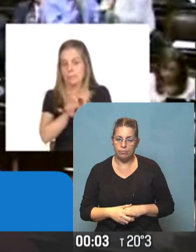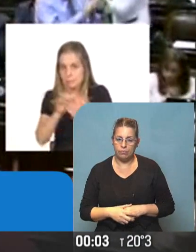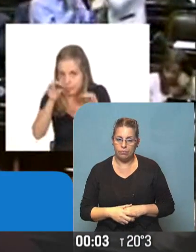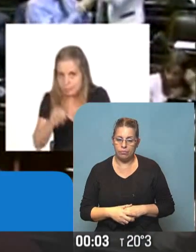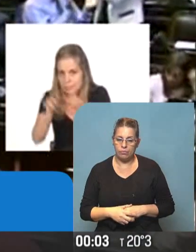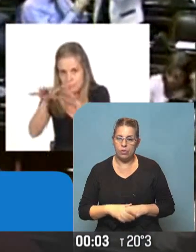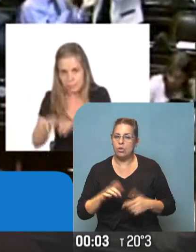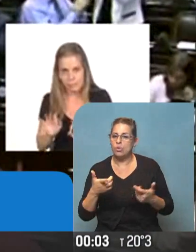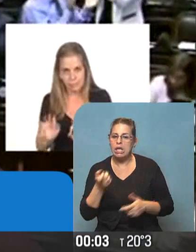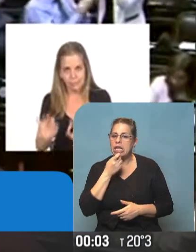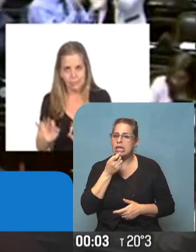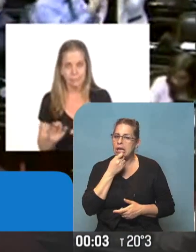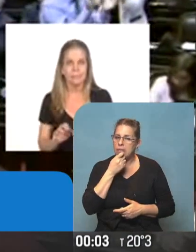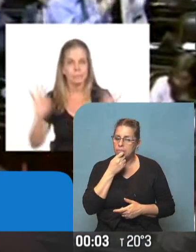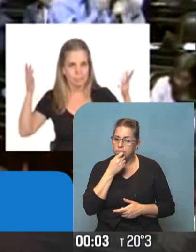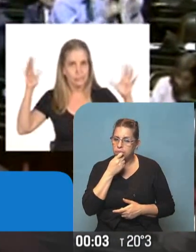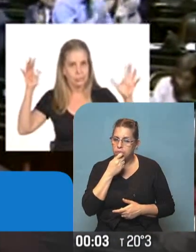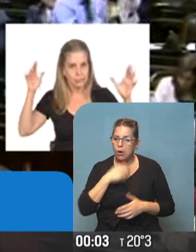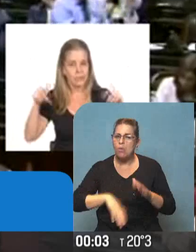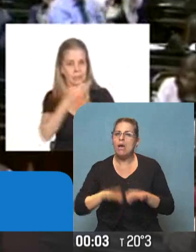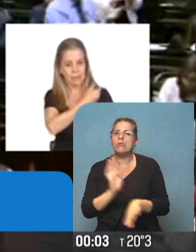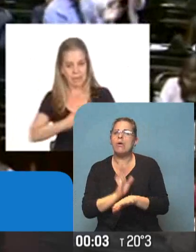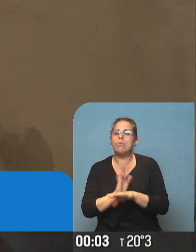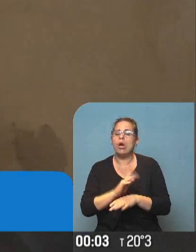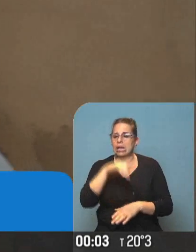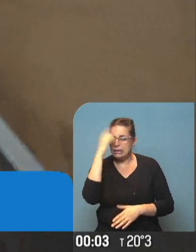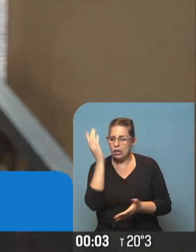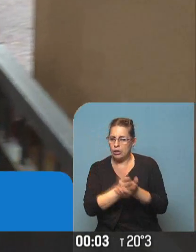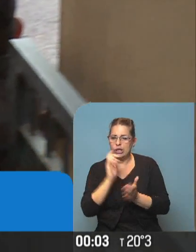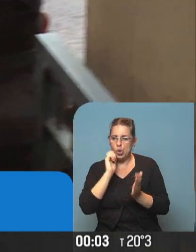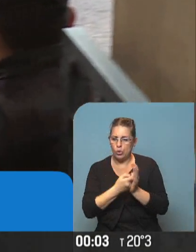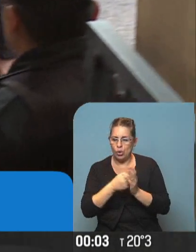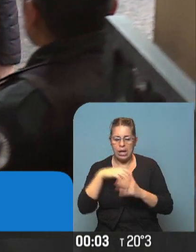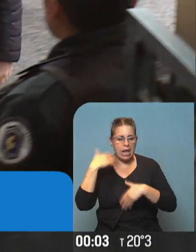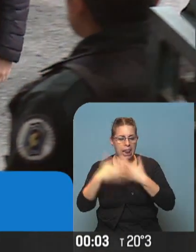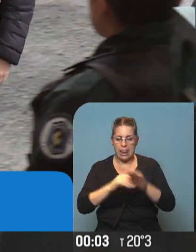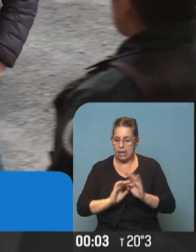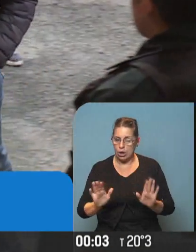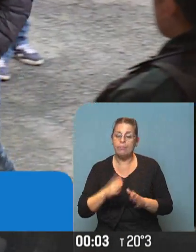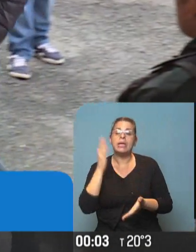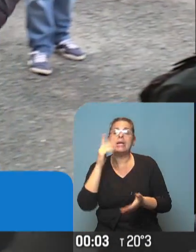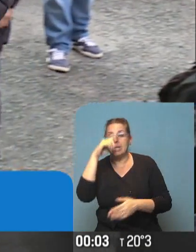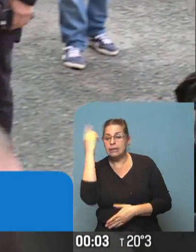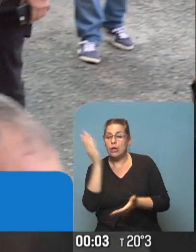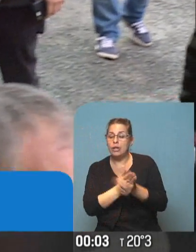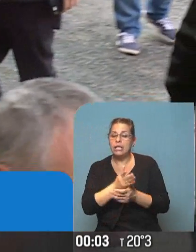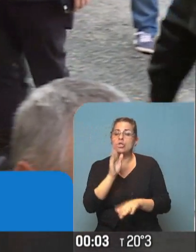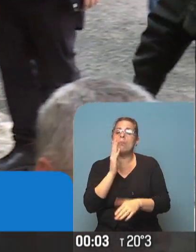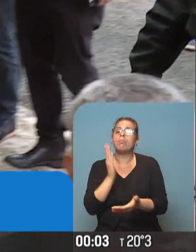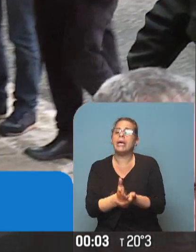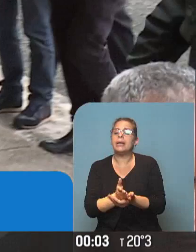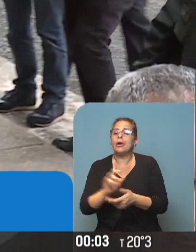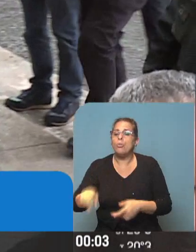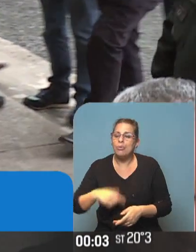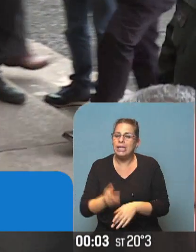un ejemplo más paradigmático de violación del Estado de Derecho. Un escándalo. En el Estado de Derecho las penas se aplican luego